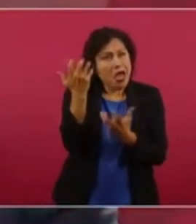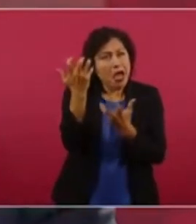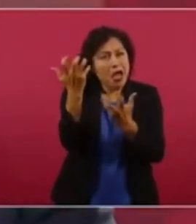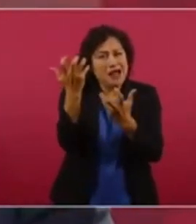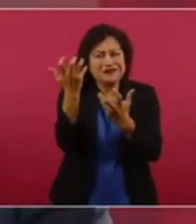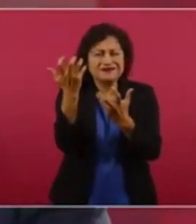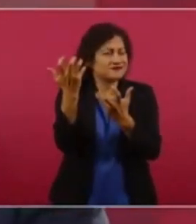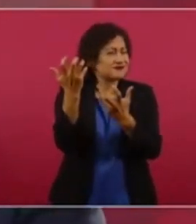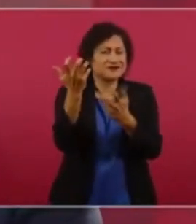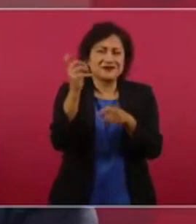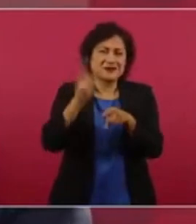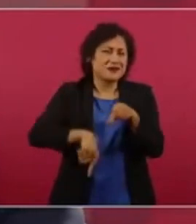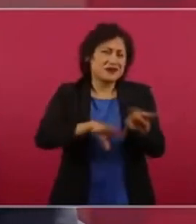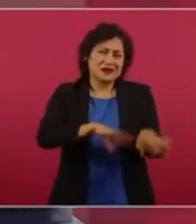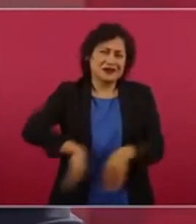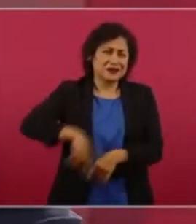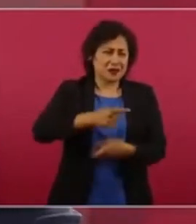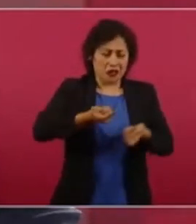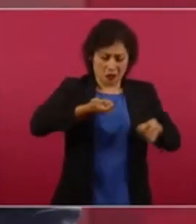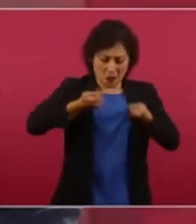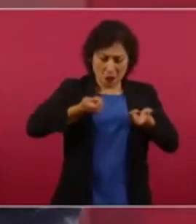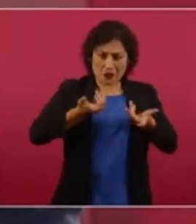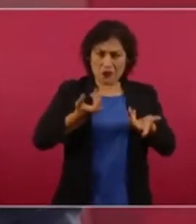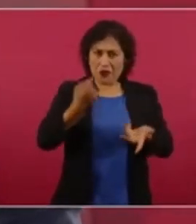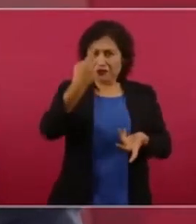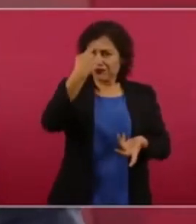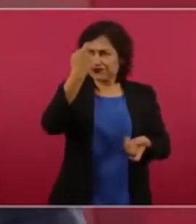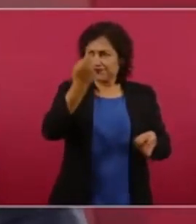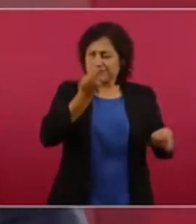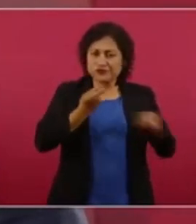controlen esas tentaciones,